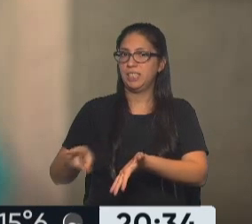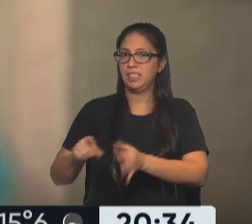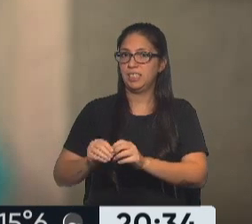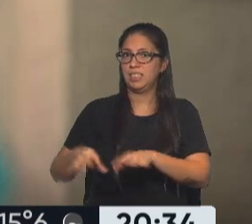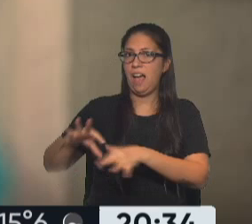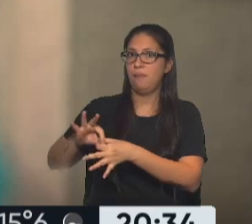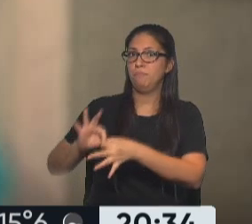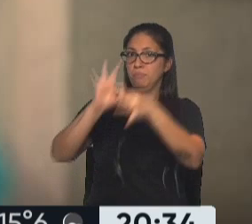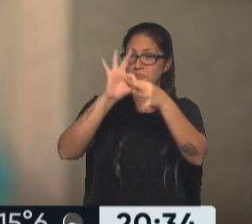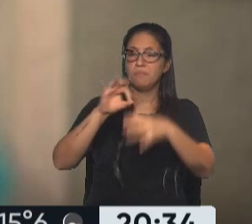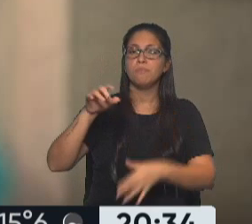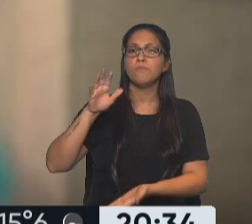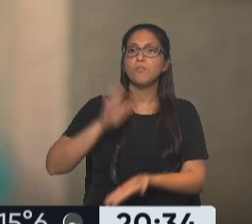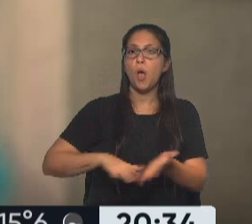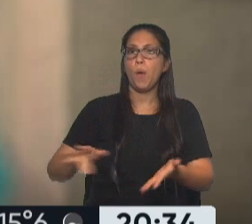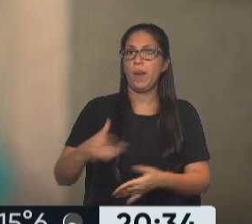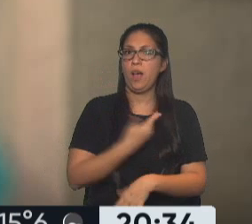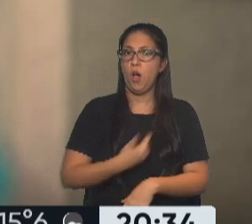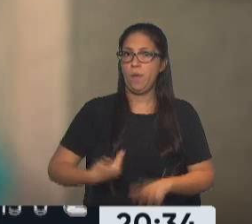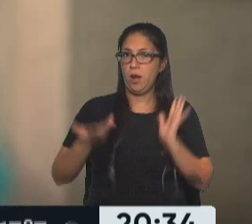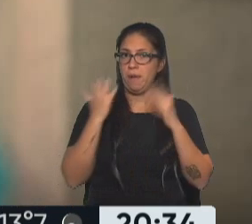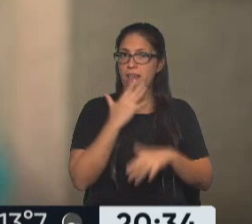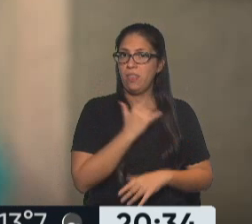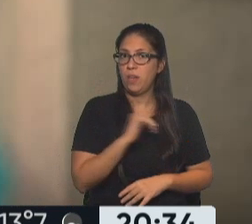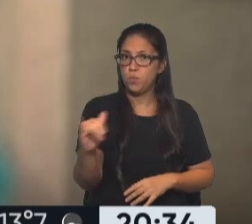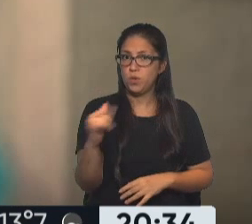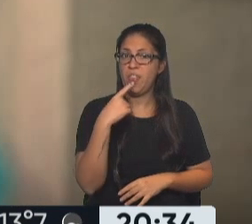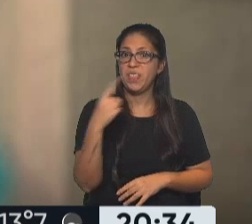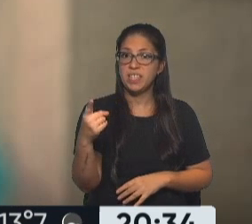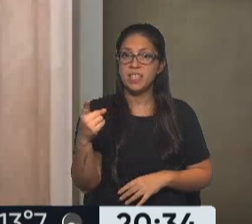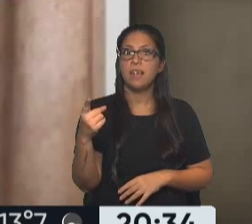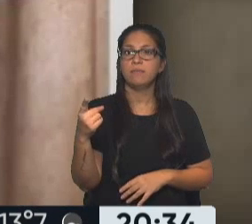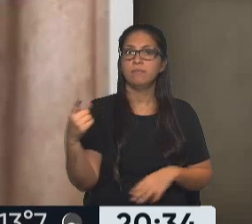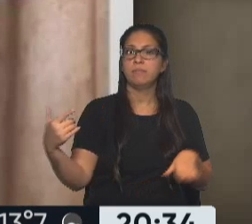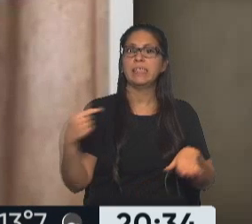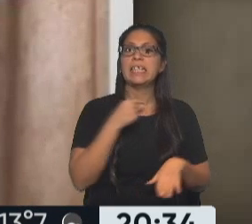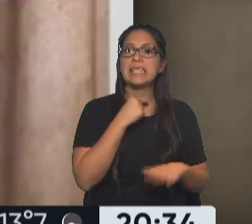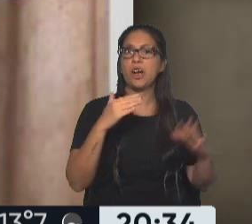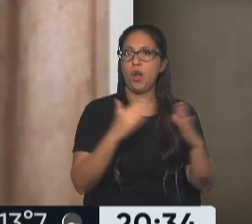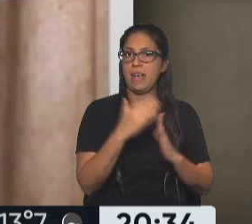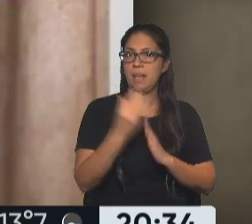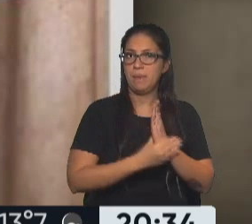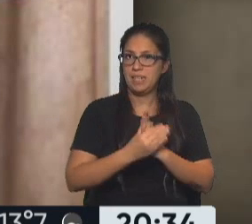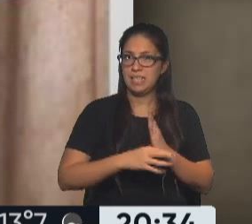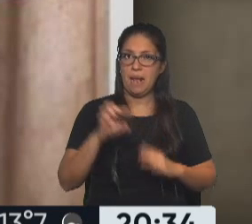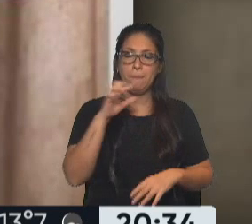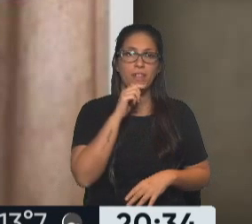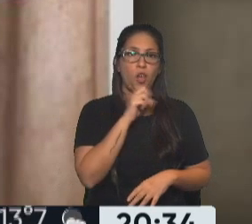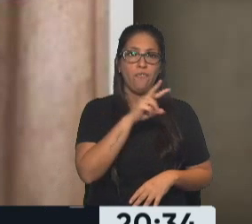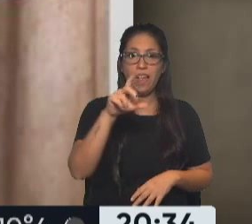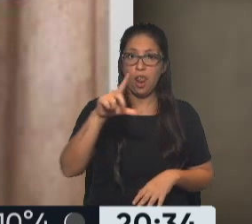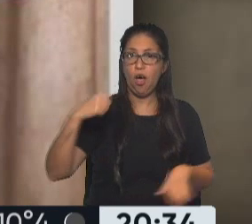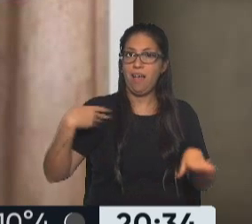con una denuncia que hace el gobierno Javier Milei, que dice que intentaron ingresar a la casa de la ministra Sandra Petovelo